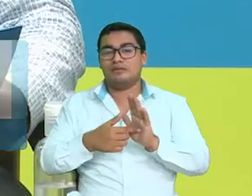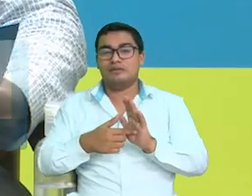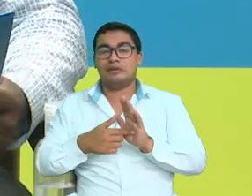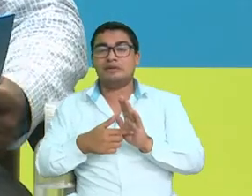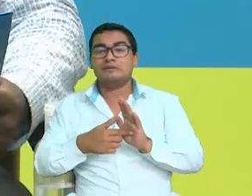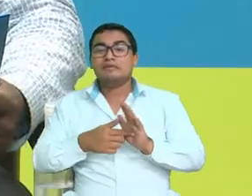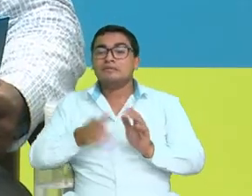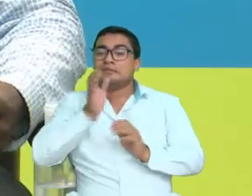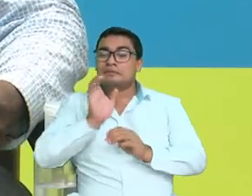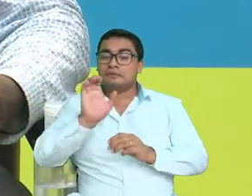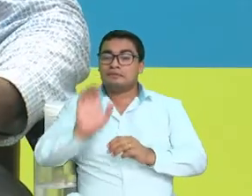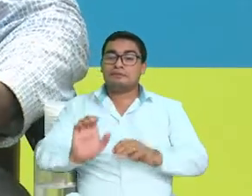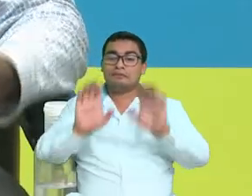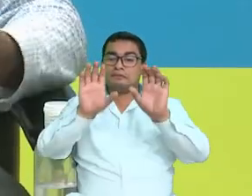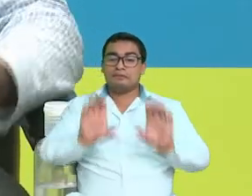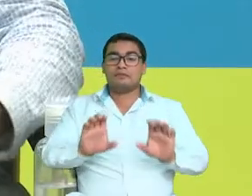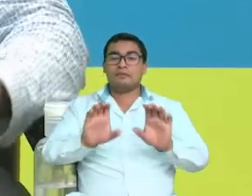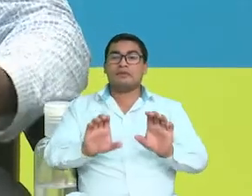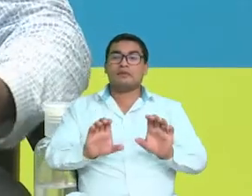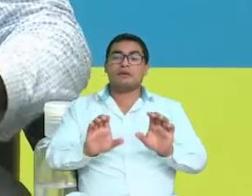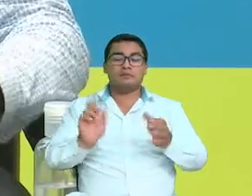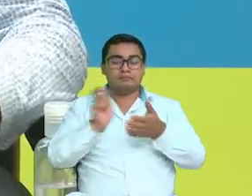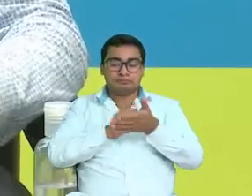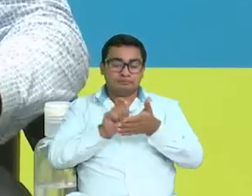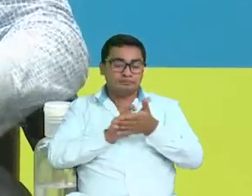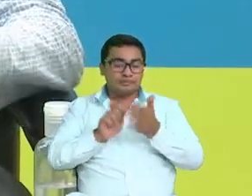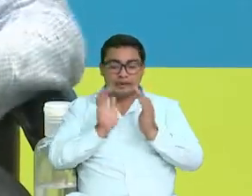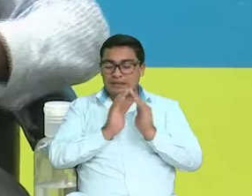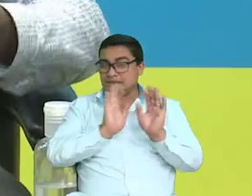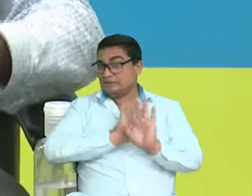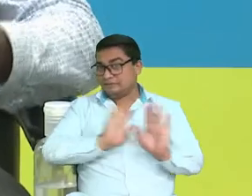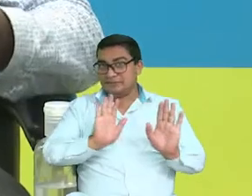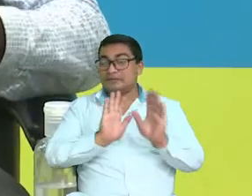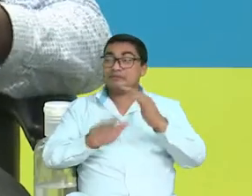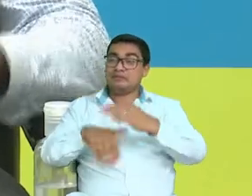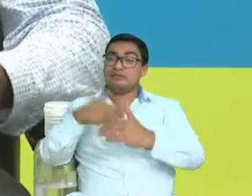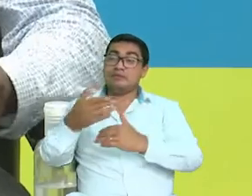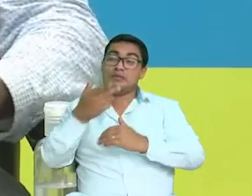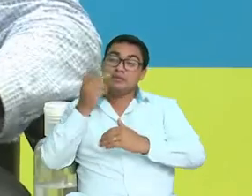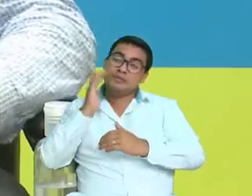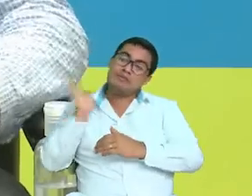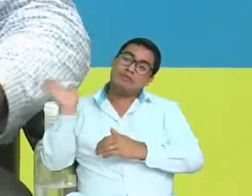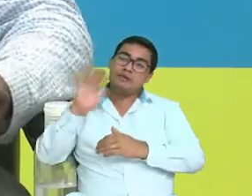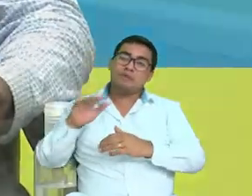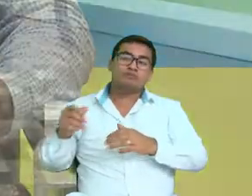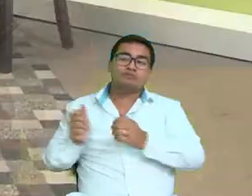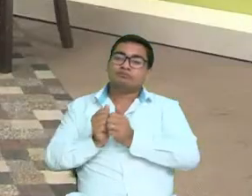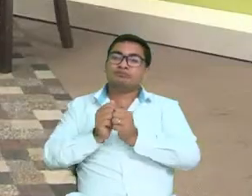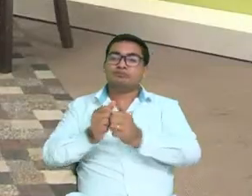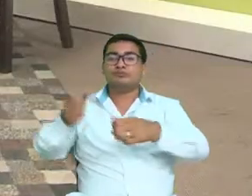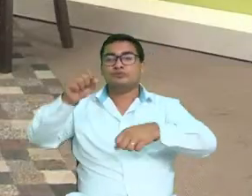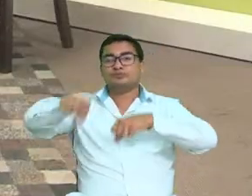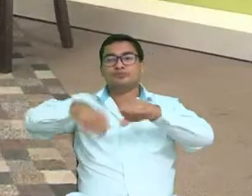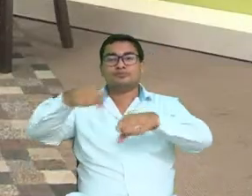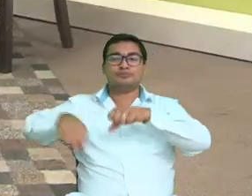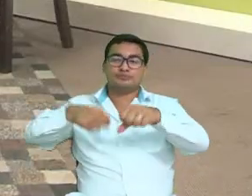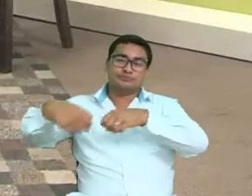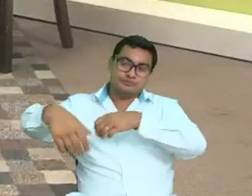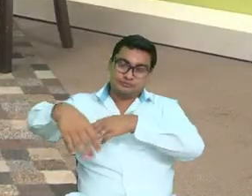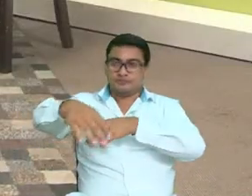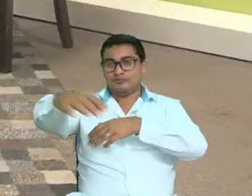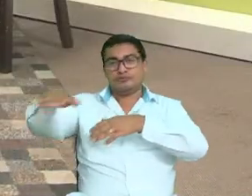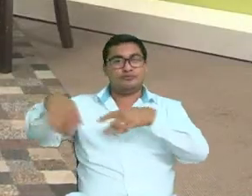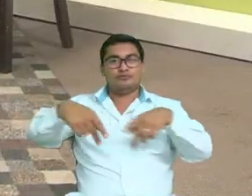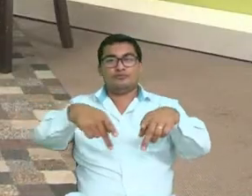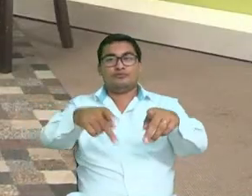haga sus tareas, después que coma, sí, lo saque la madre o el padre a darle una vuelta en bicicleta para que esté bien